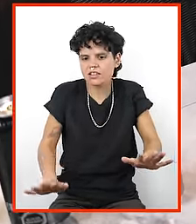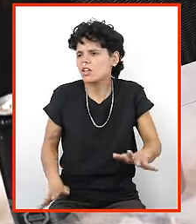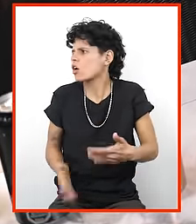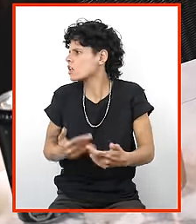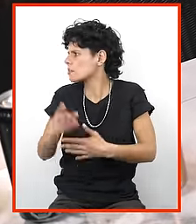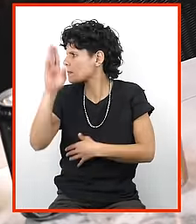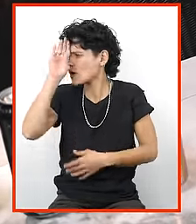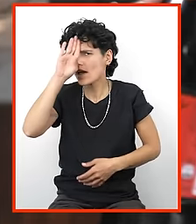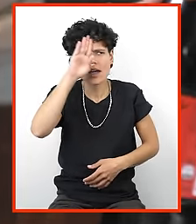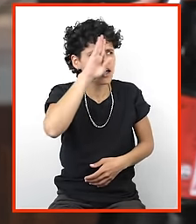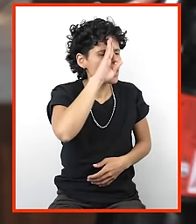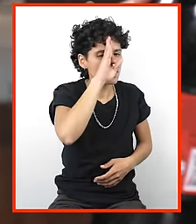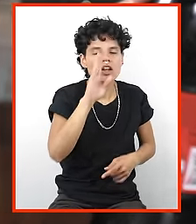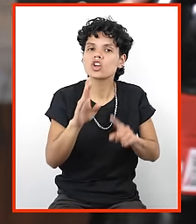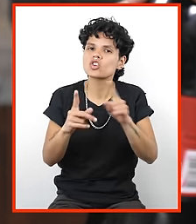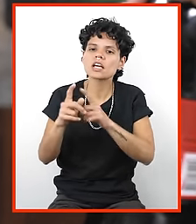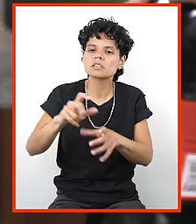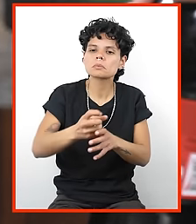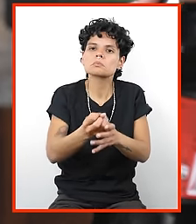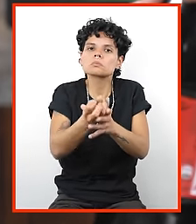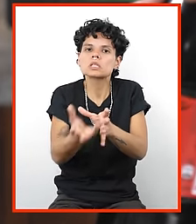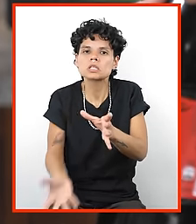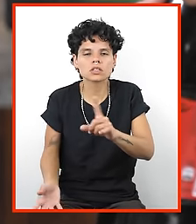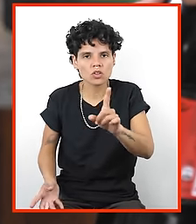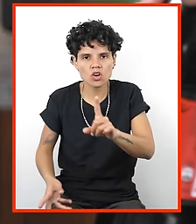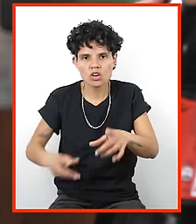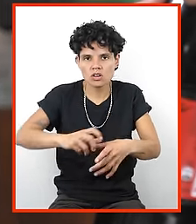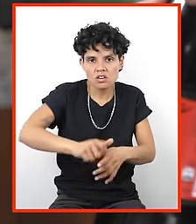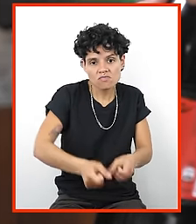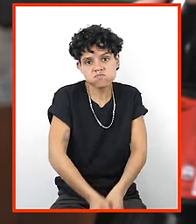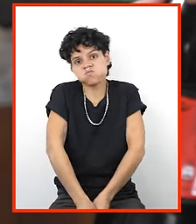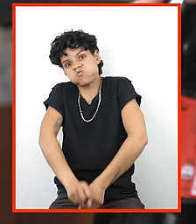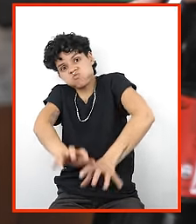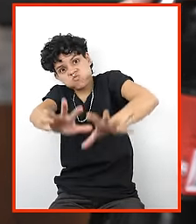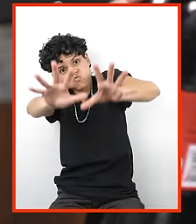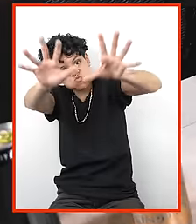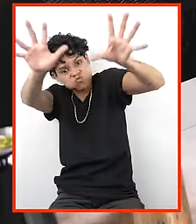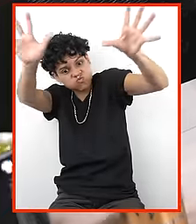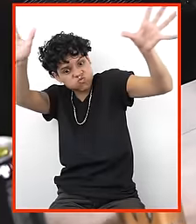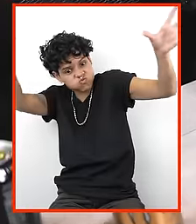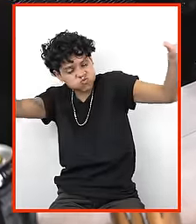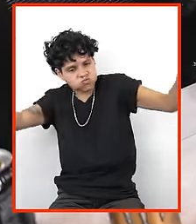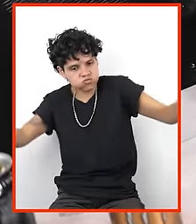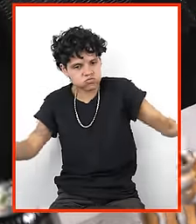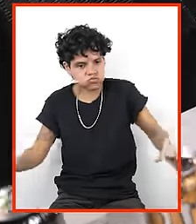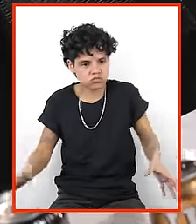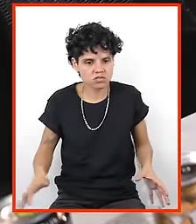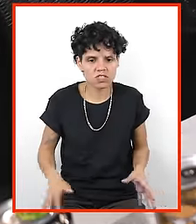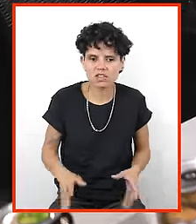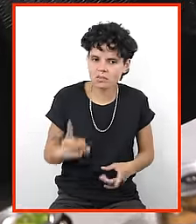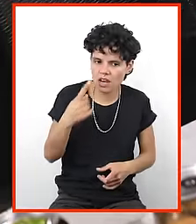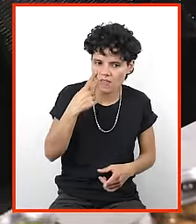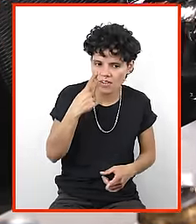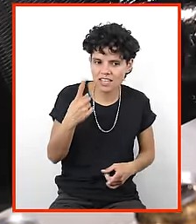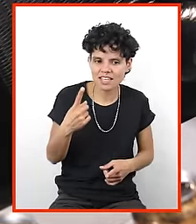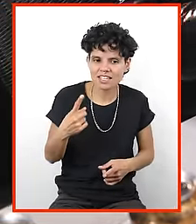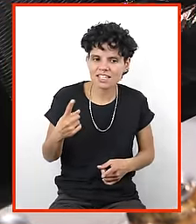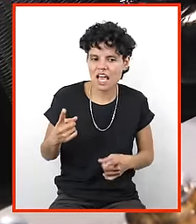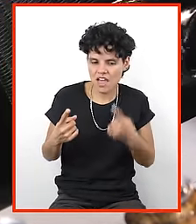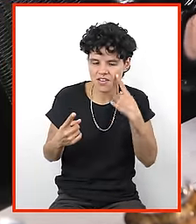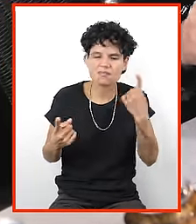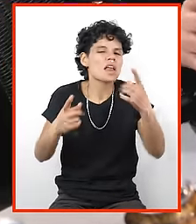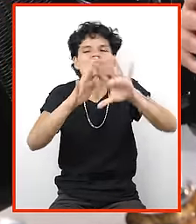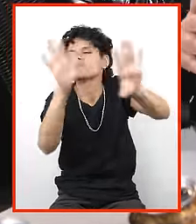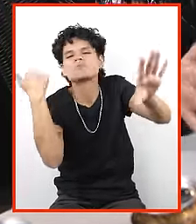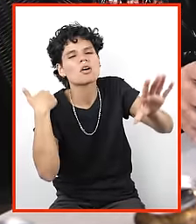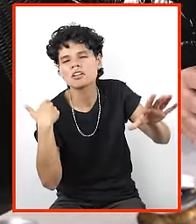No, de verdad. ¡Univer! No que se salió un poquito, sino así una cuestión que en el lavadero, 8 minutos. ¿De verdad? Sí, pero esta no es la